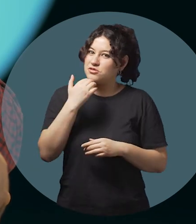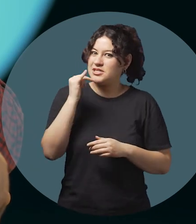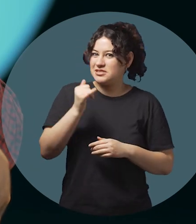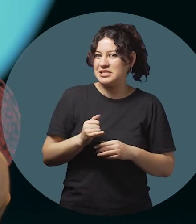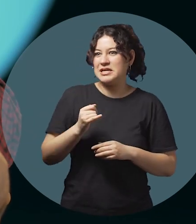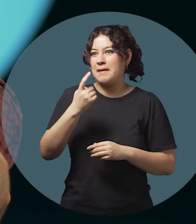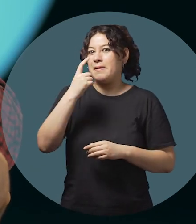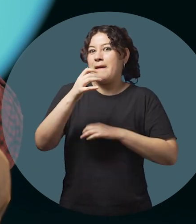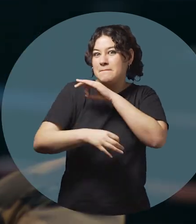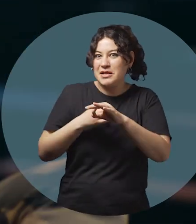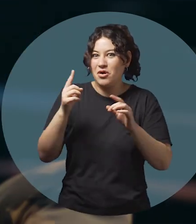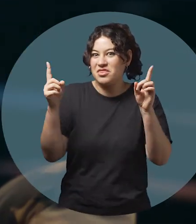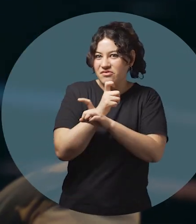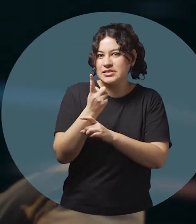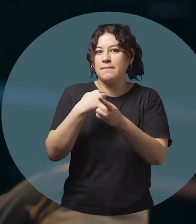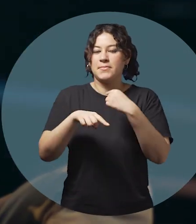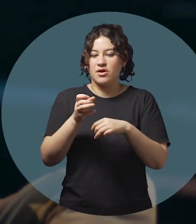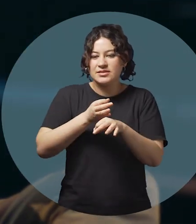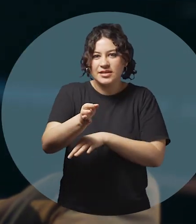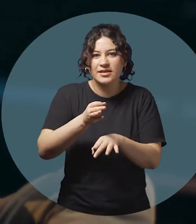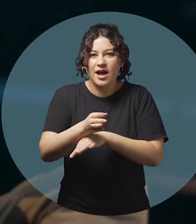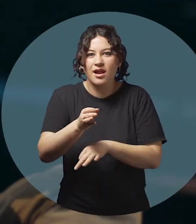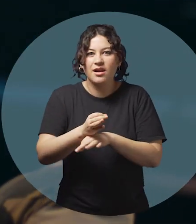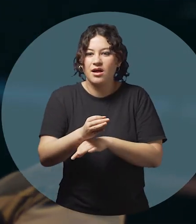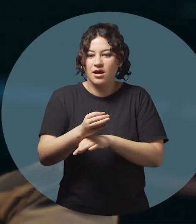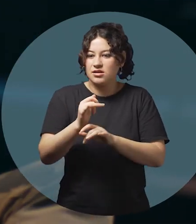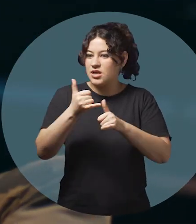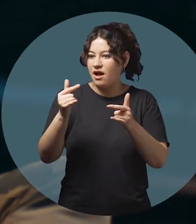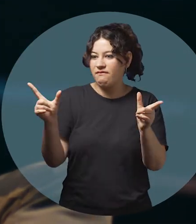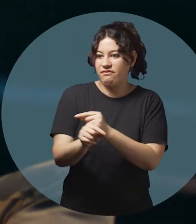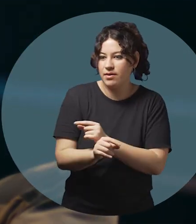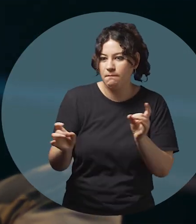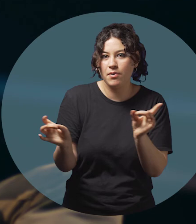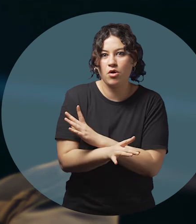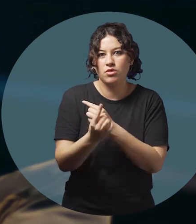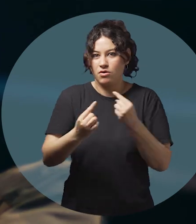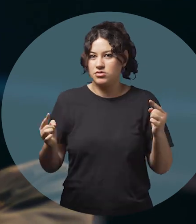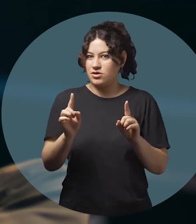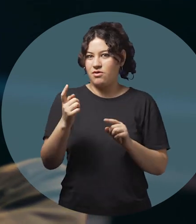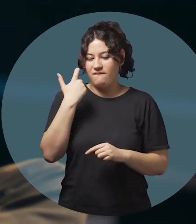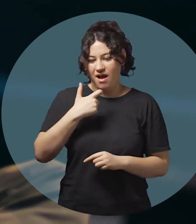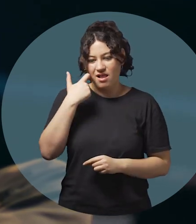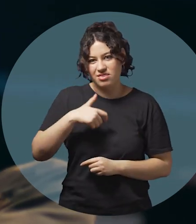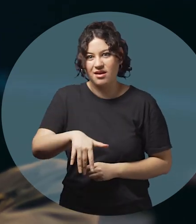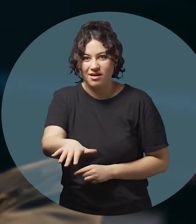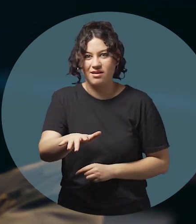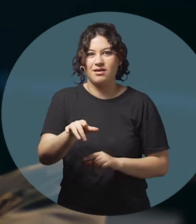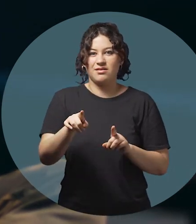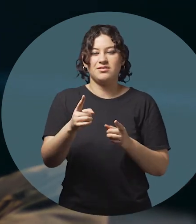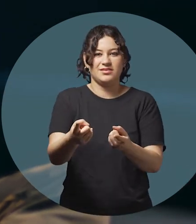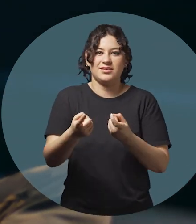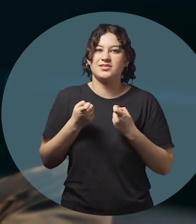muy complejo, pero transmitirles que las cosas no están terminadas, están a medio hacerse. Y